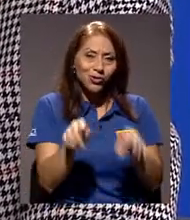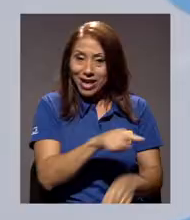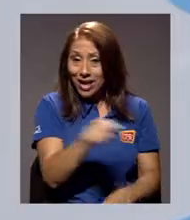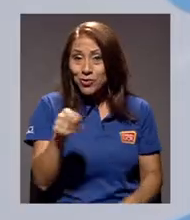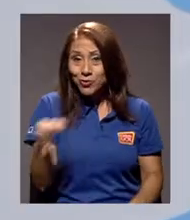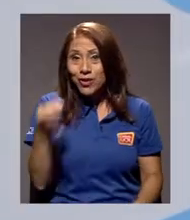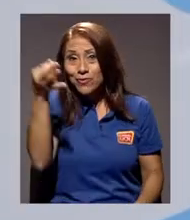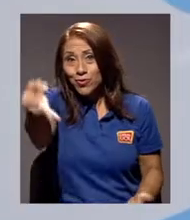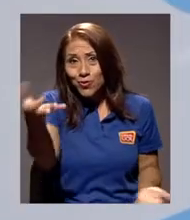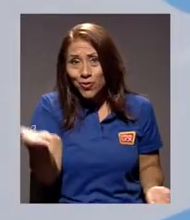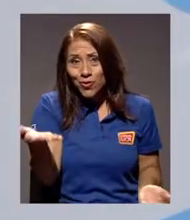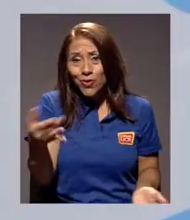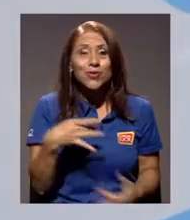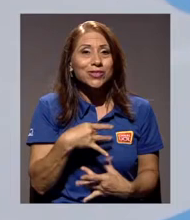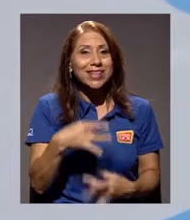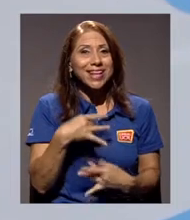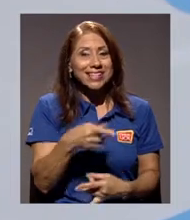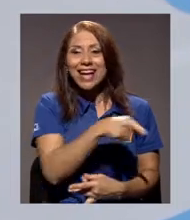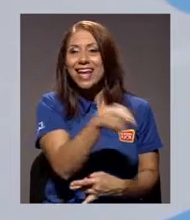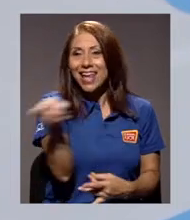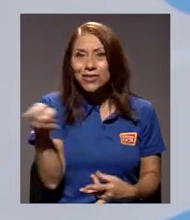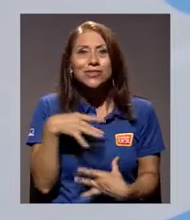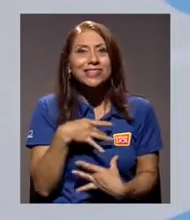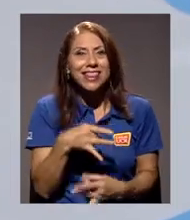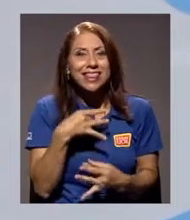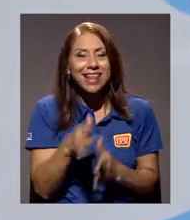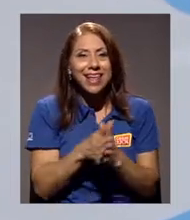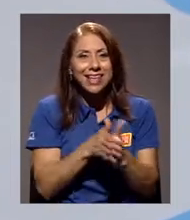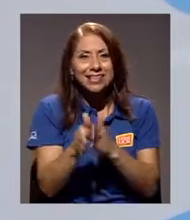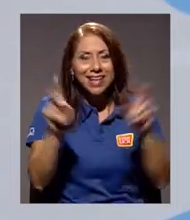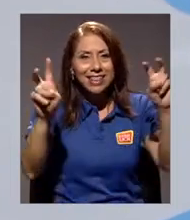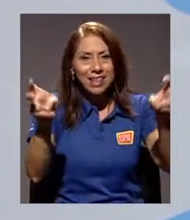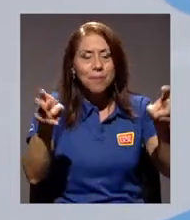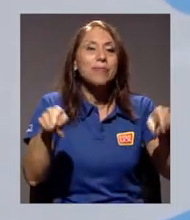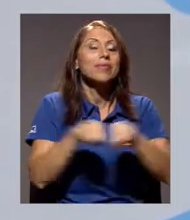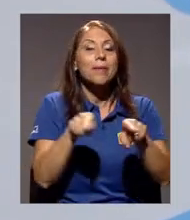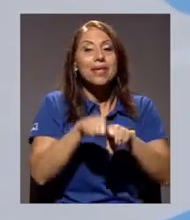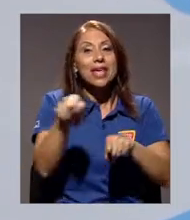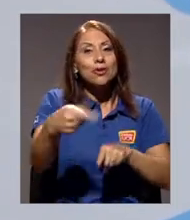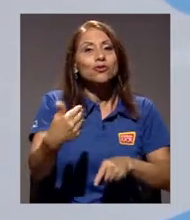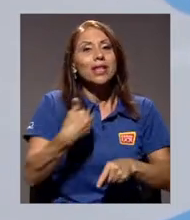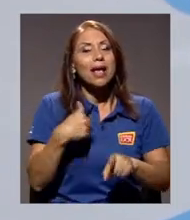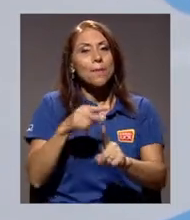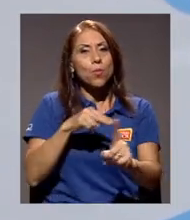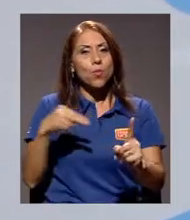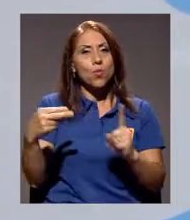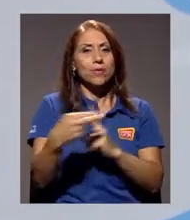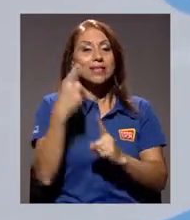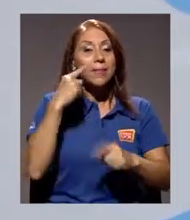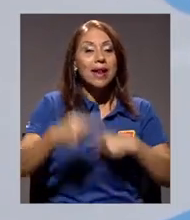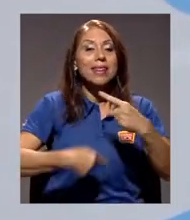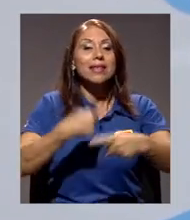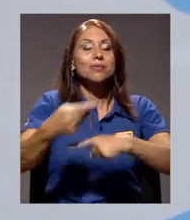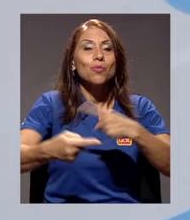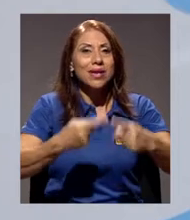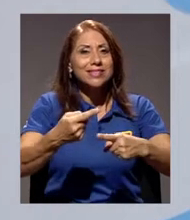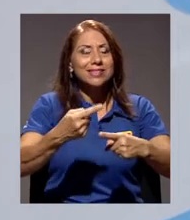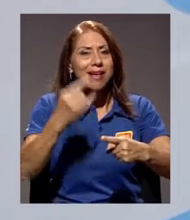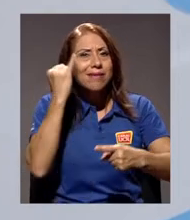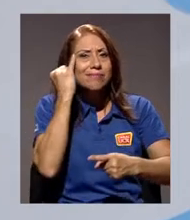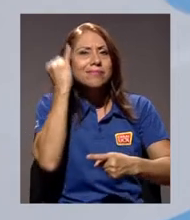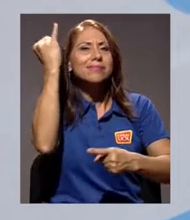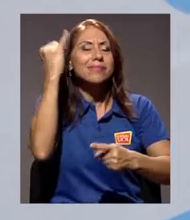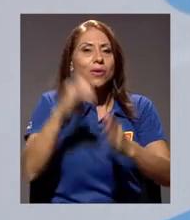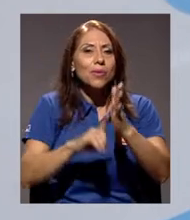interesa que ellos interesen por esta temática y que adquieran puntos de vista que después lo lleven a desarrollar iniciativas de algún tipo déjame de